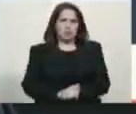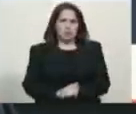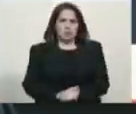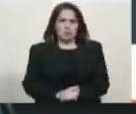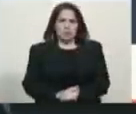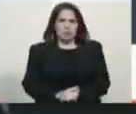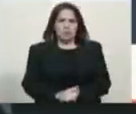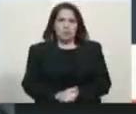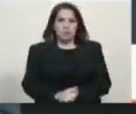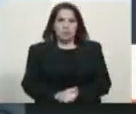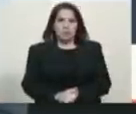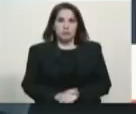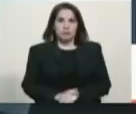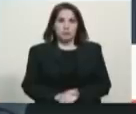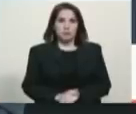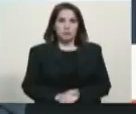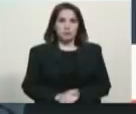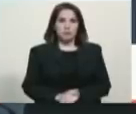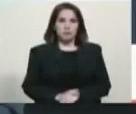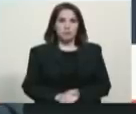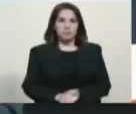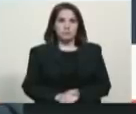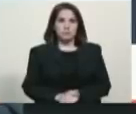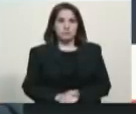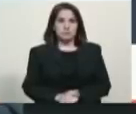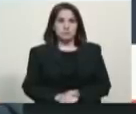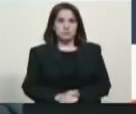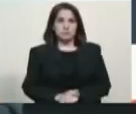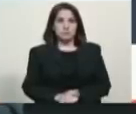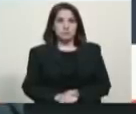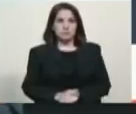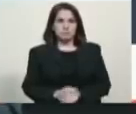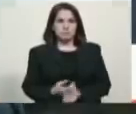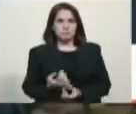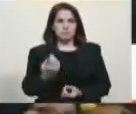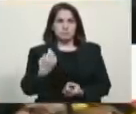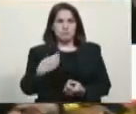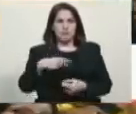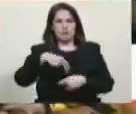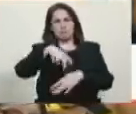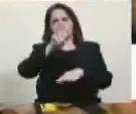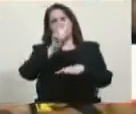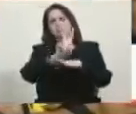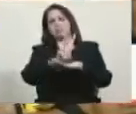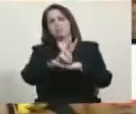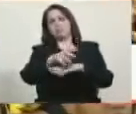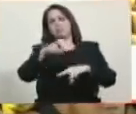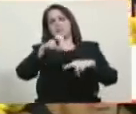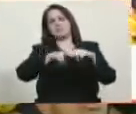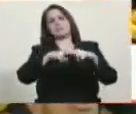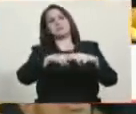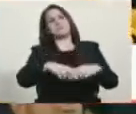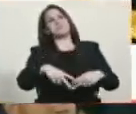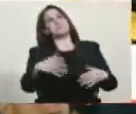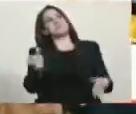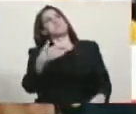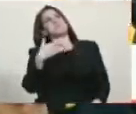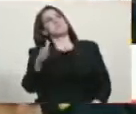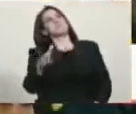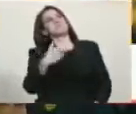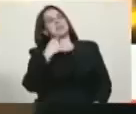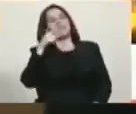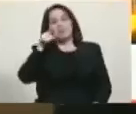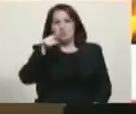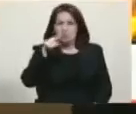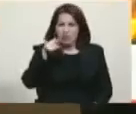Entonces, señor Robinson, puso sus pies sobre una mesa, se quitó los zapatos y desparpajadamente le dijo: usted